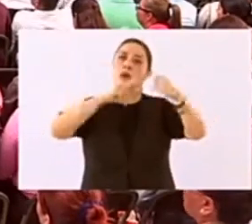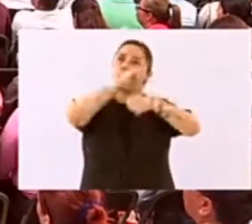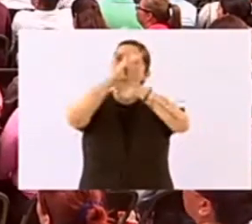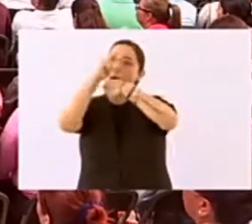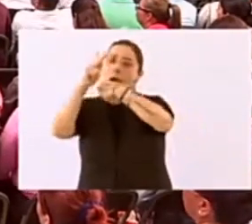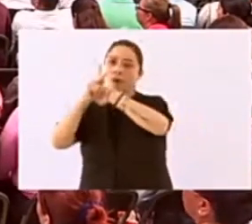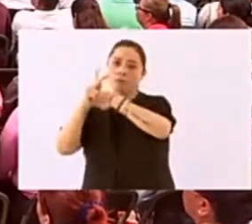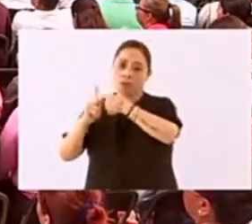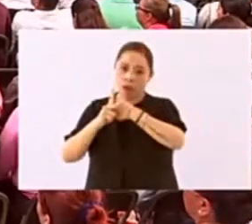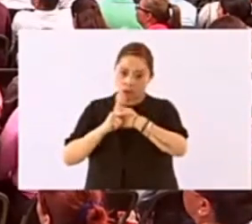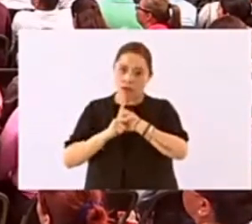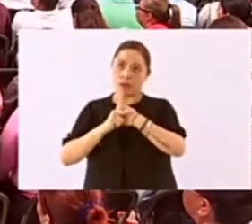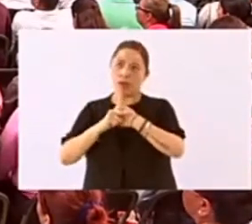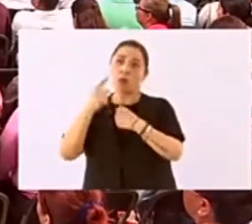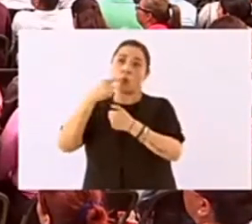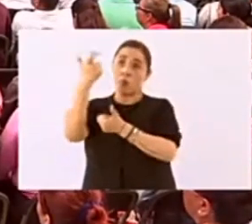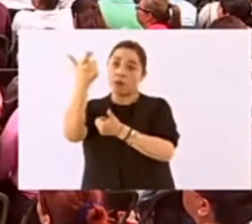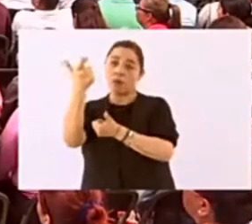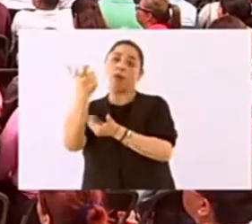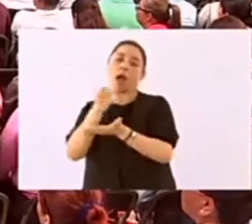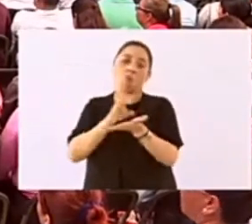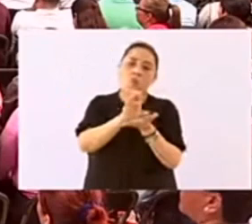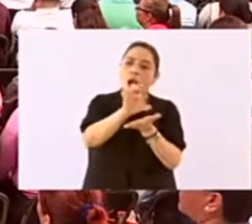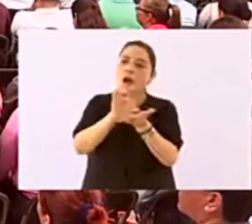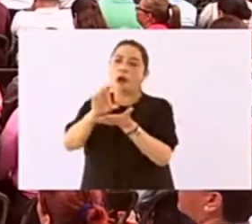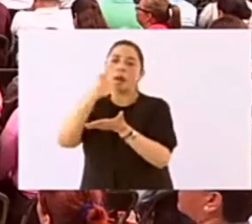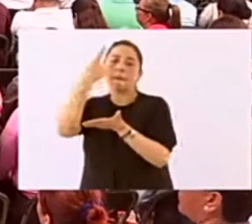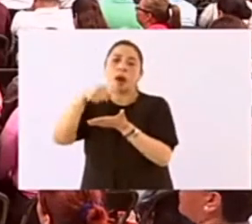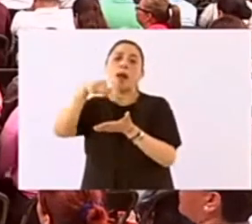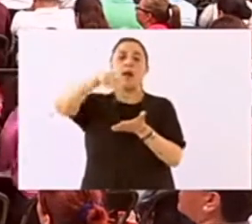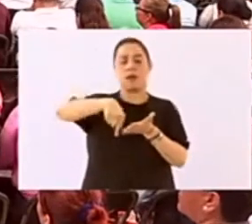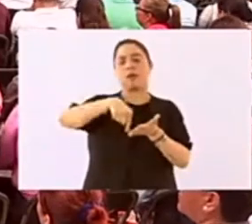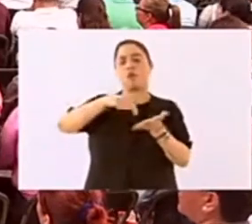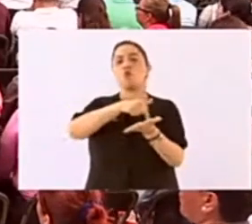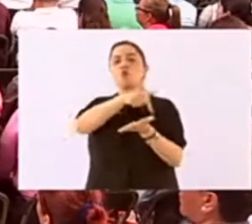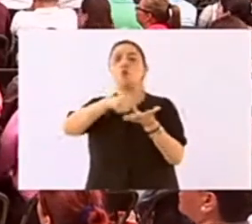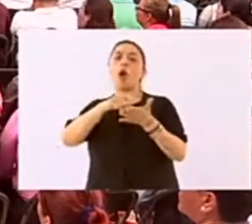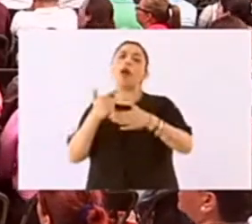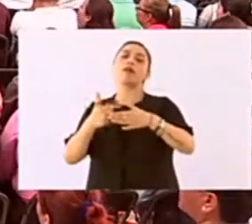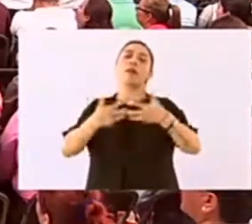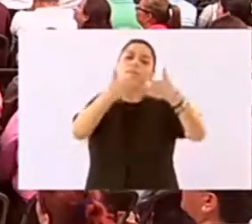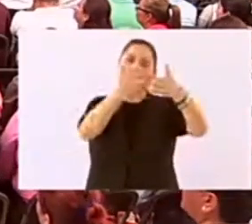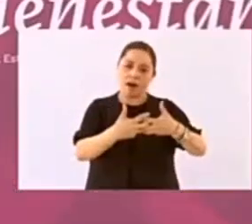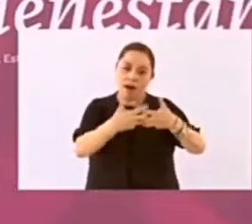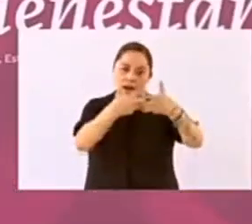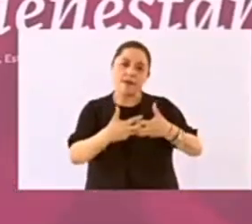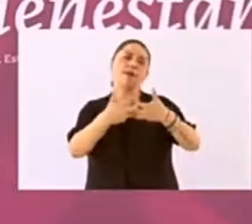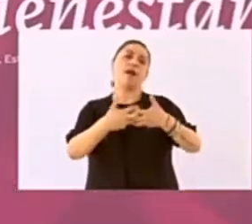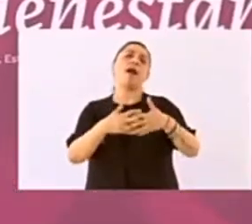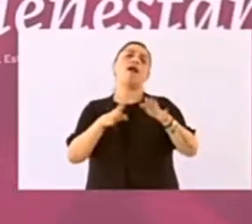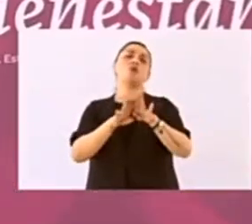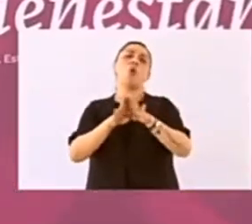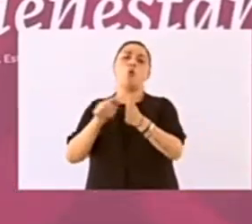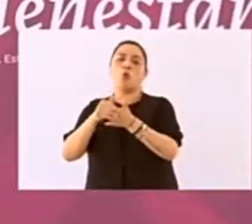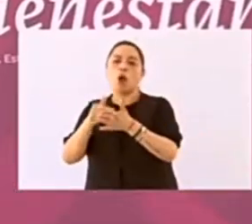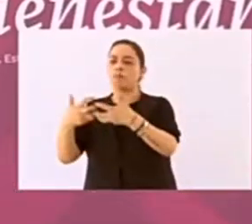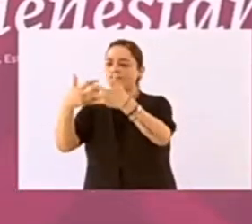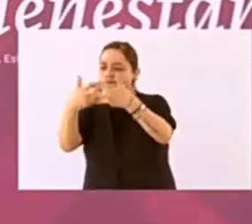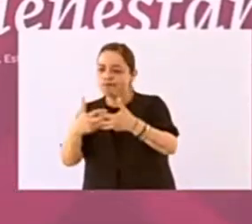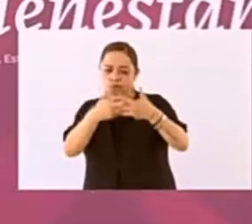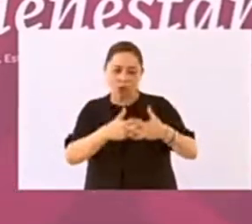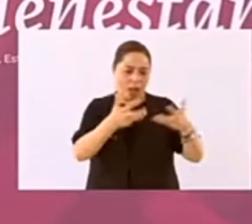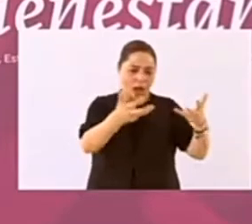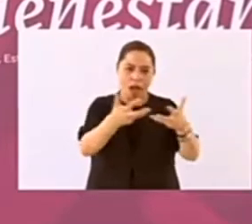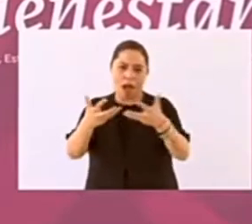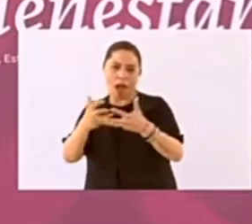para que se establezcan fábricas, plantas productivas, industrias,